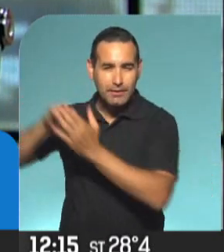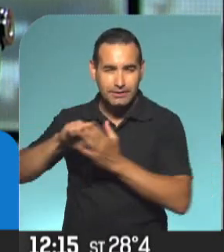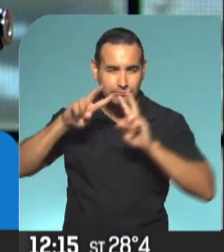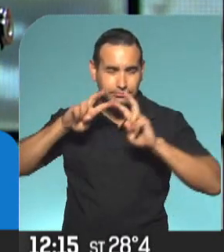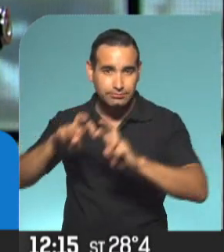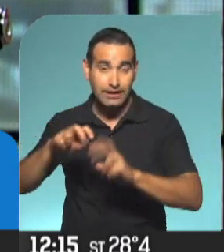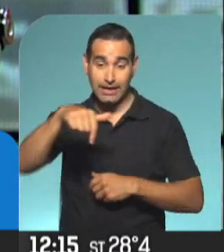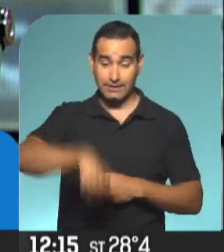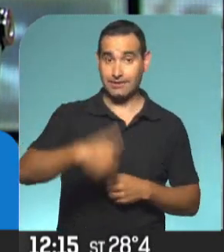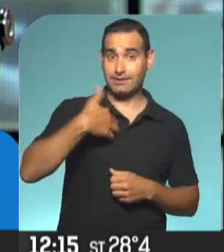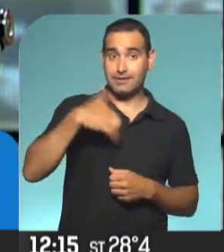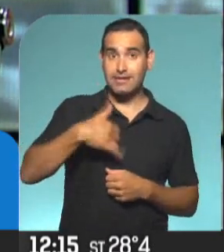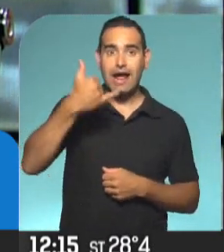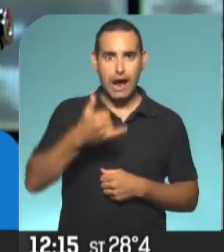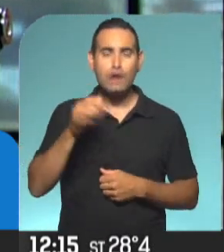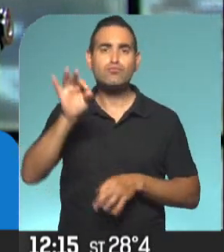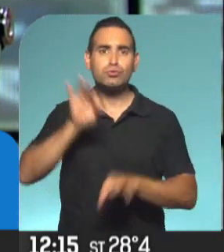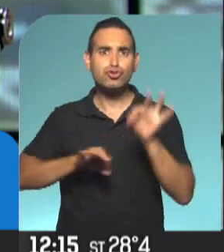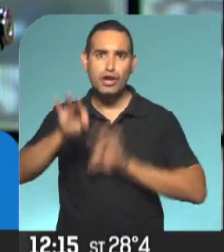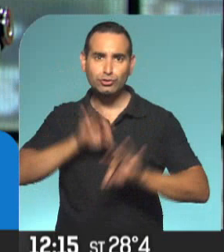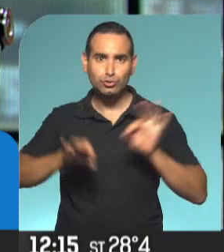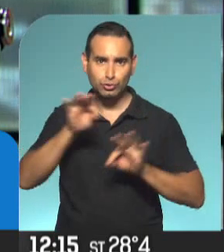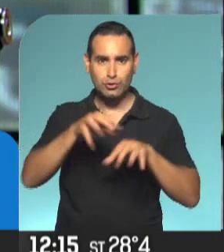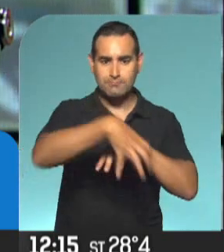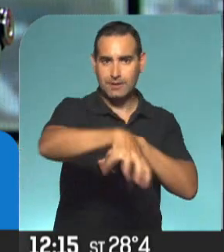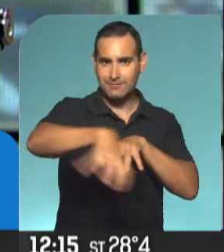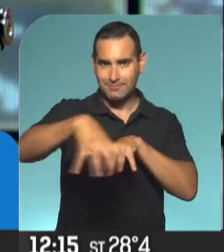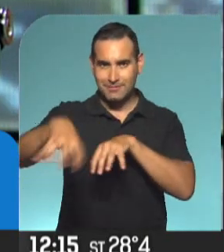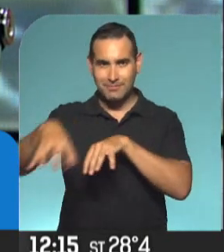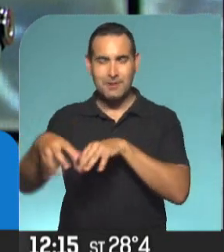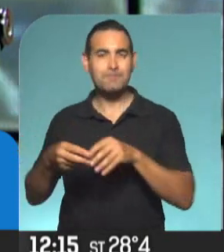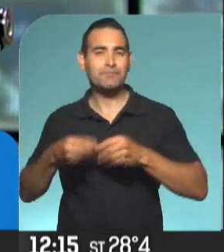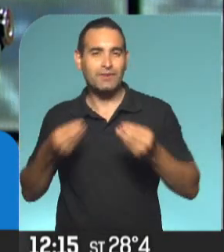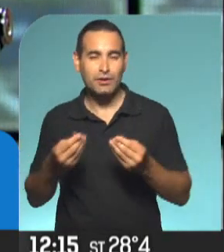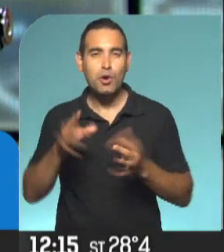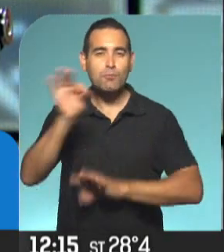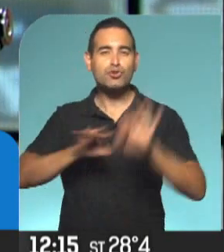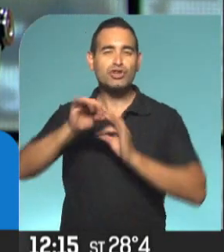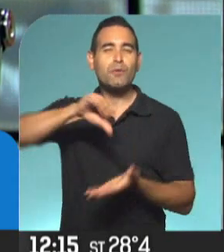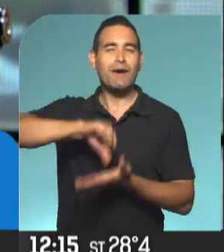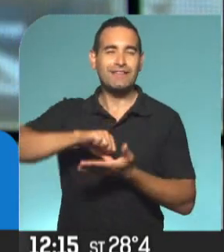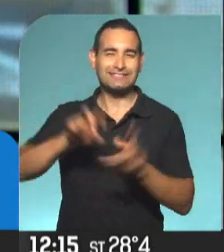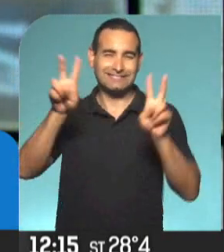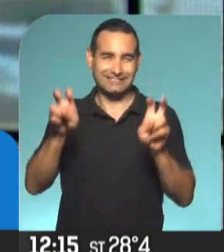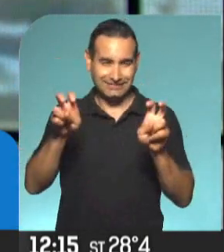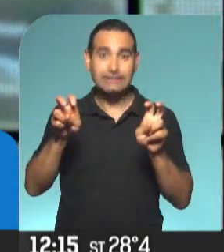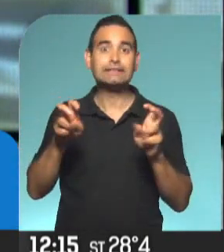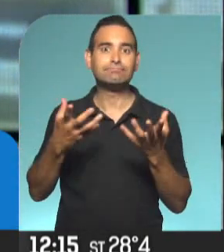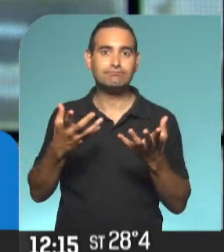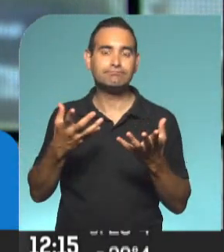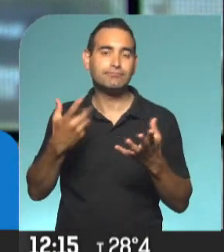Nuestro país, por ejemplo, tiene un proyecto multicéntrico que se llama Proyecto País, justamente,